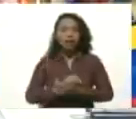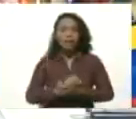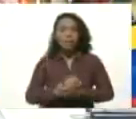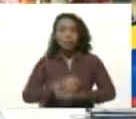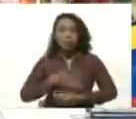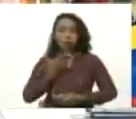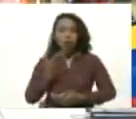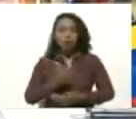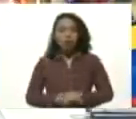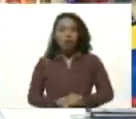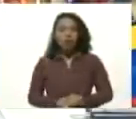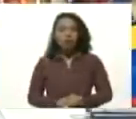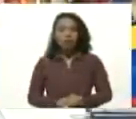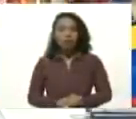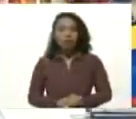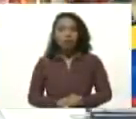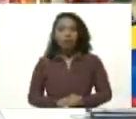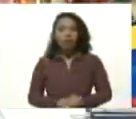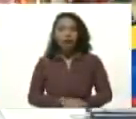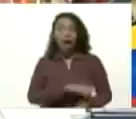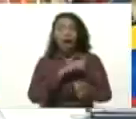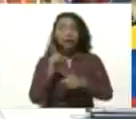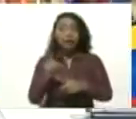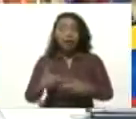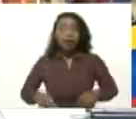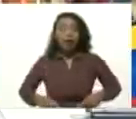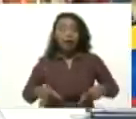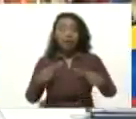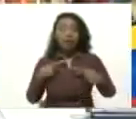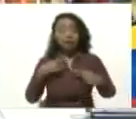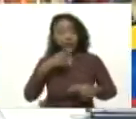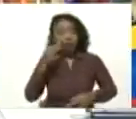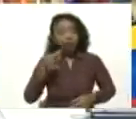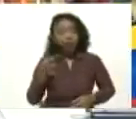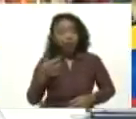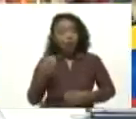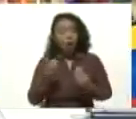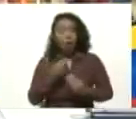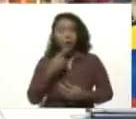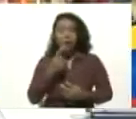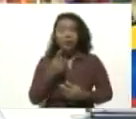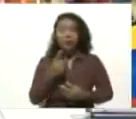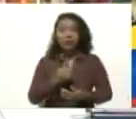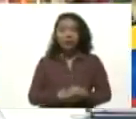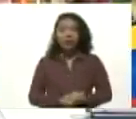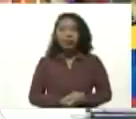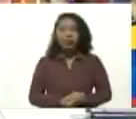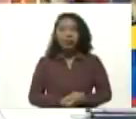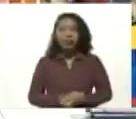posible. Así es la vida, ¿verdad? Como dice la canción.